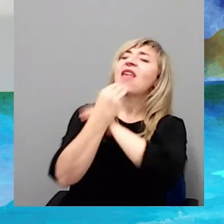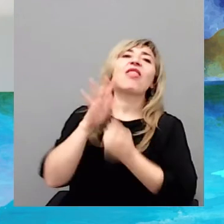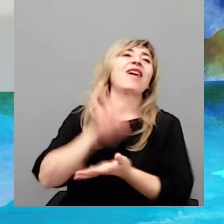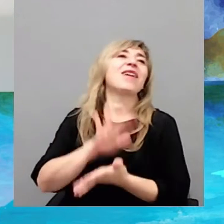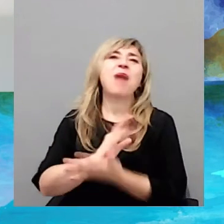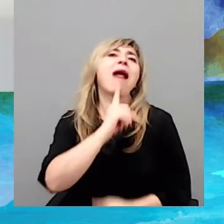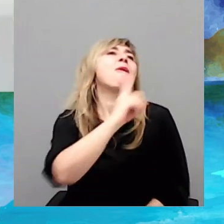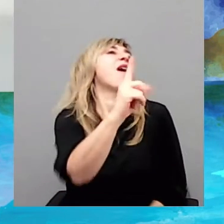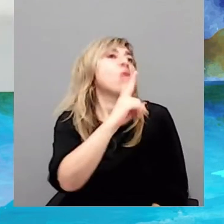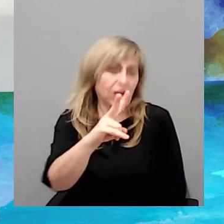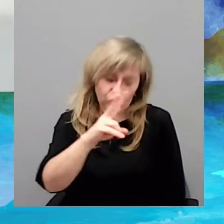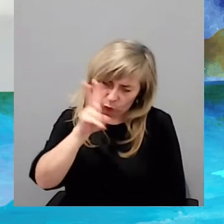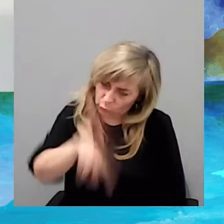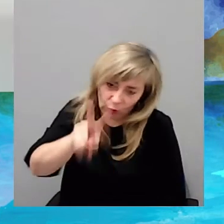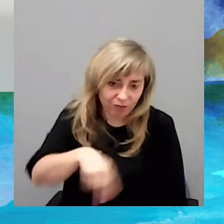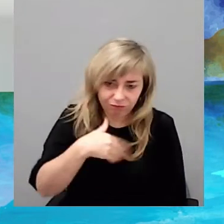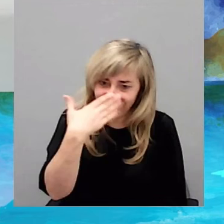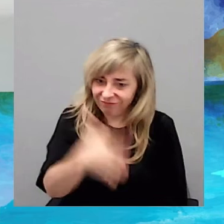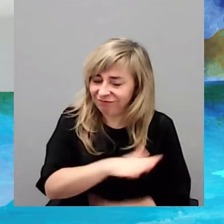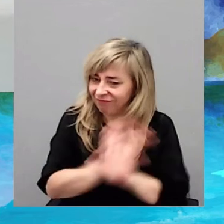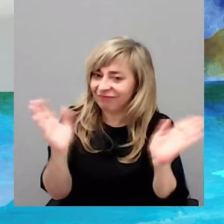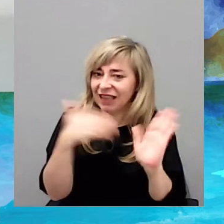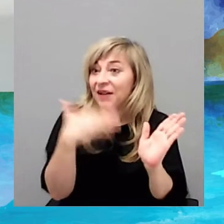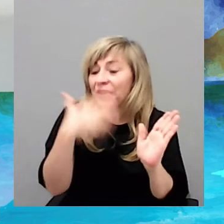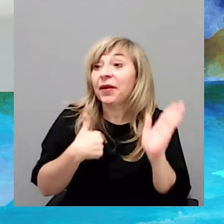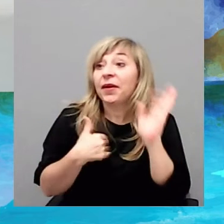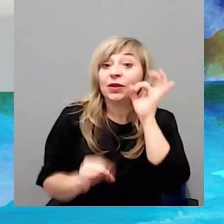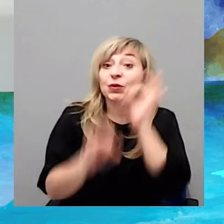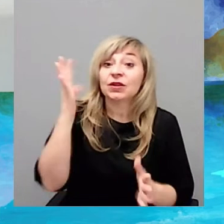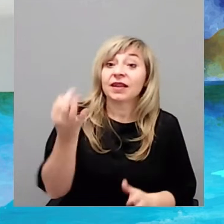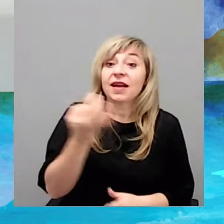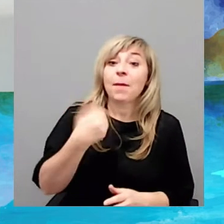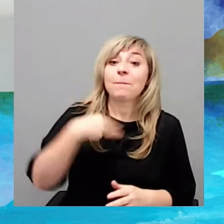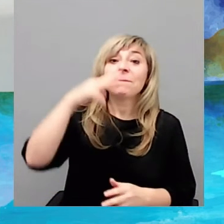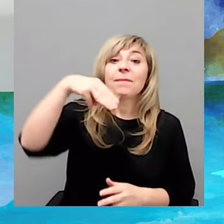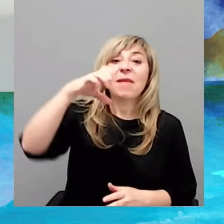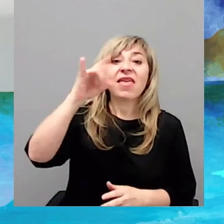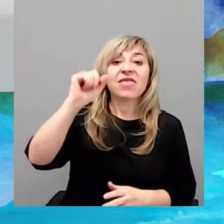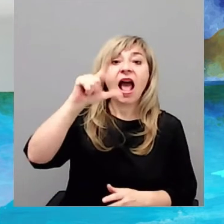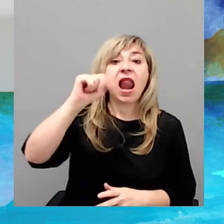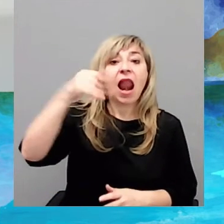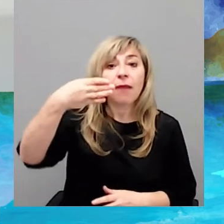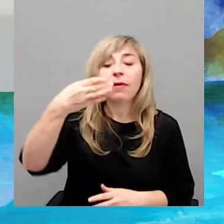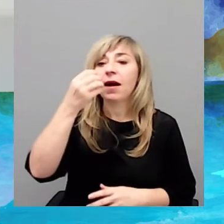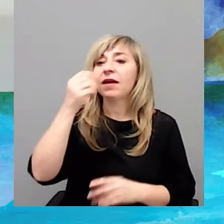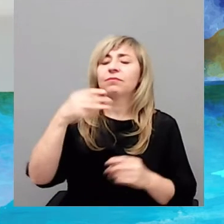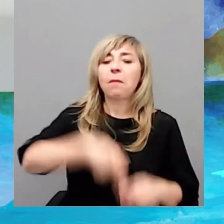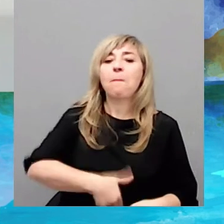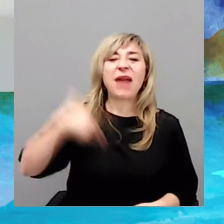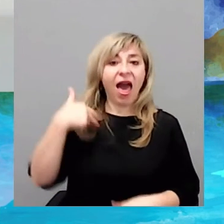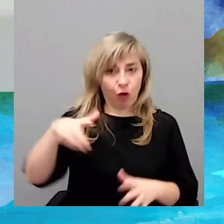funding Y nosotros hemos for in tenido the long suerte term. de, por ejemplo, de estar en Media Las Prado, de crecer We en got Media Las Prado lucky como una because we institución were able pública to work in Media en el Lab